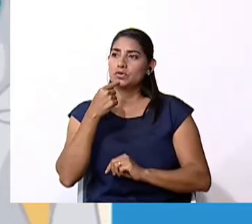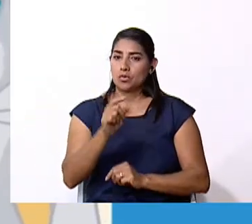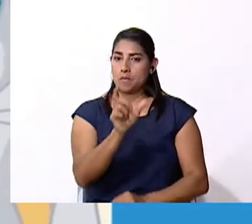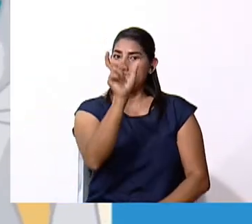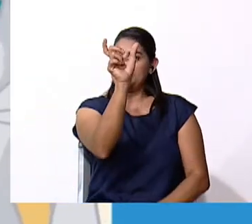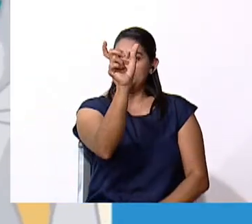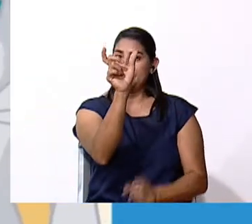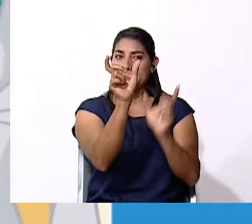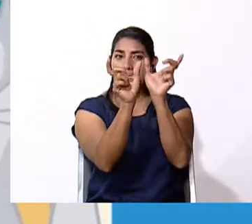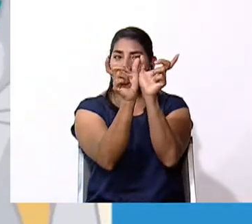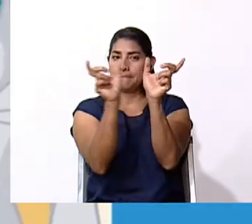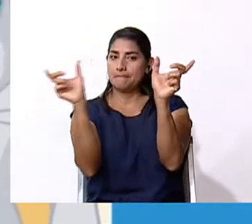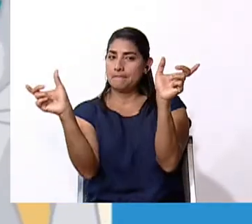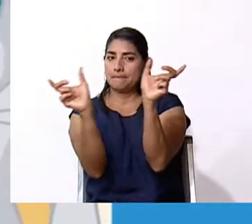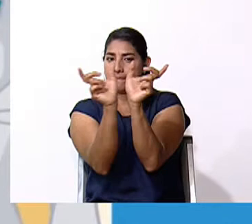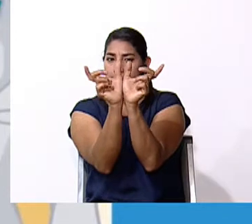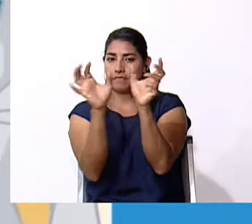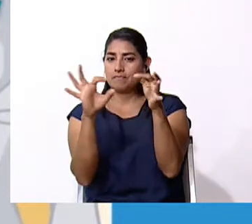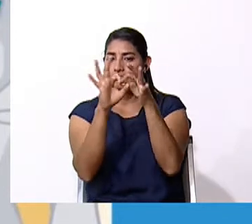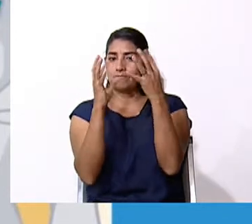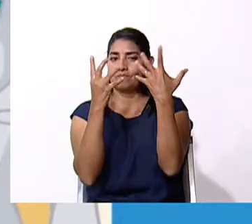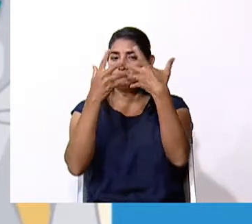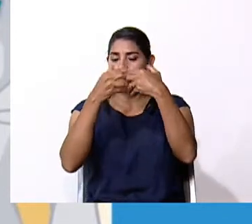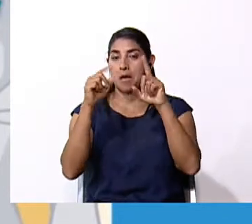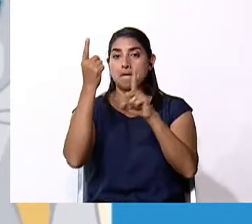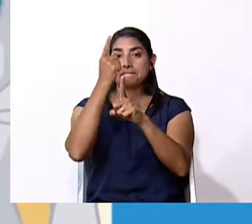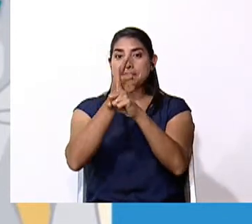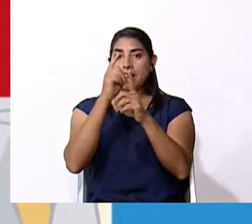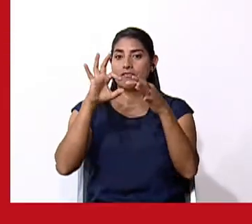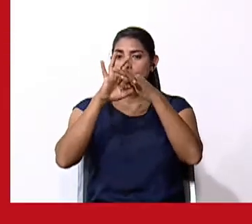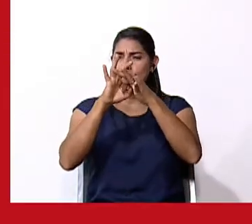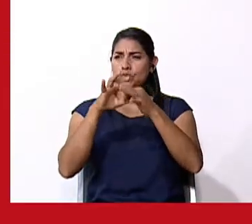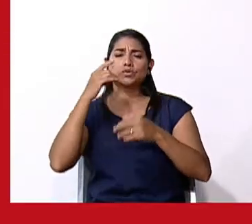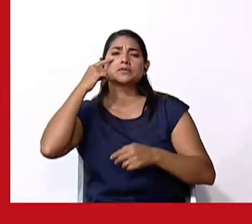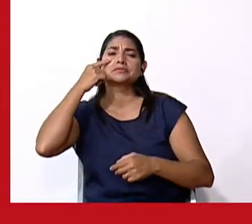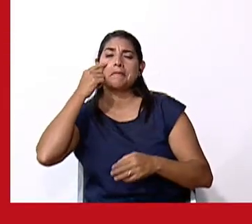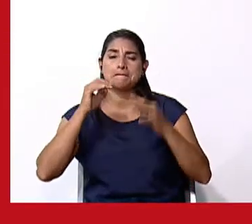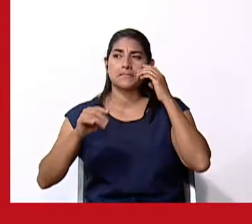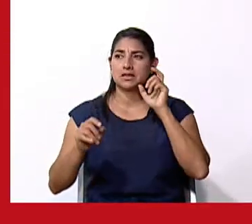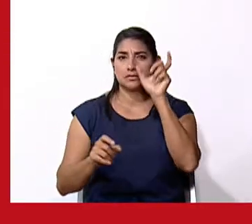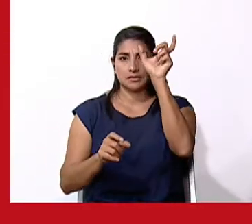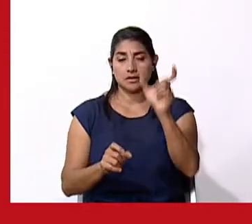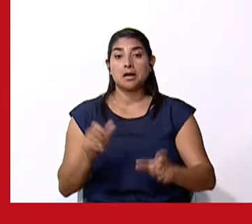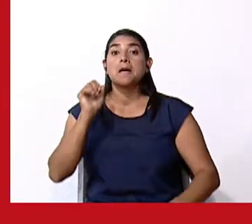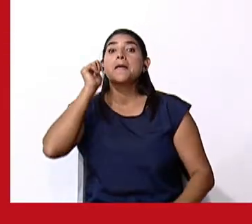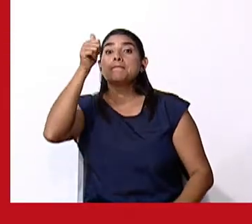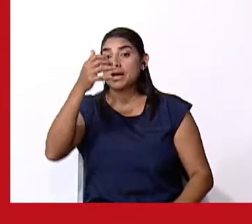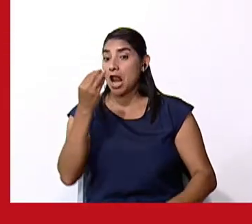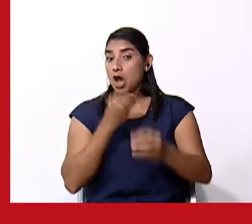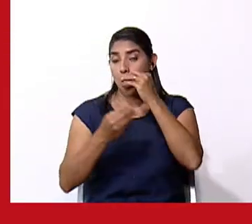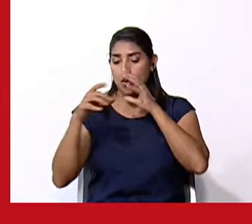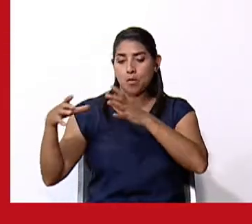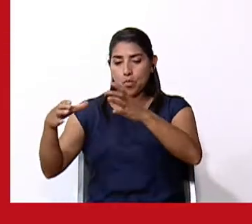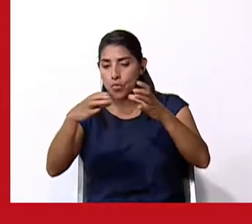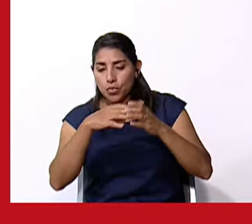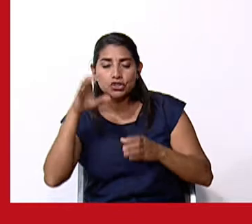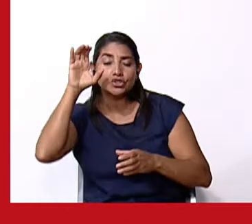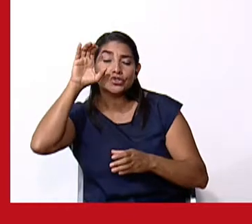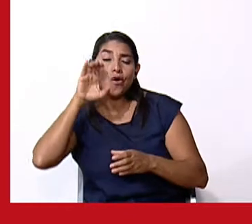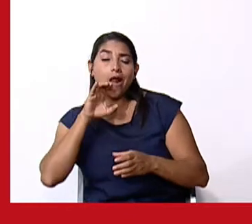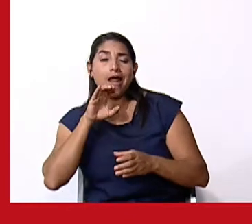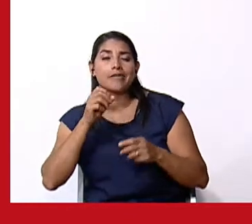de una oración para que completen cada uno con la palabra que les parezca. Mañana comeremos pastel de